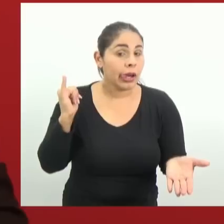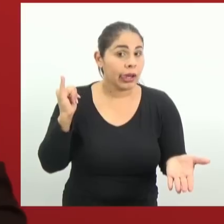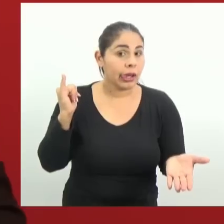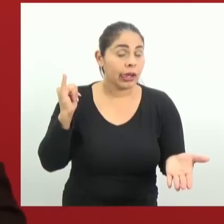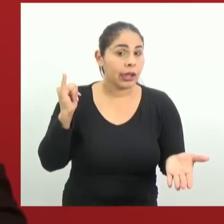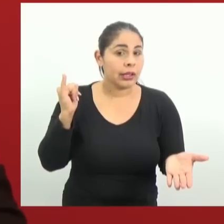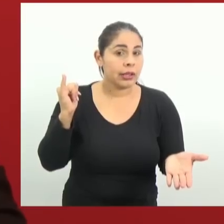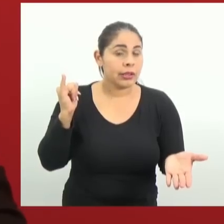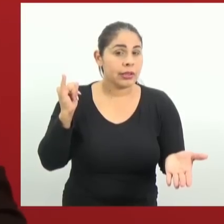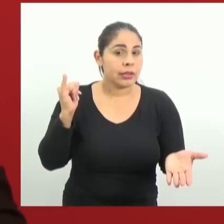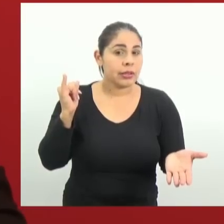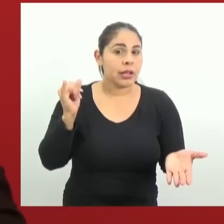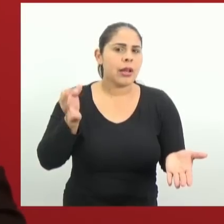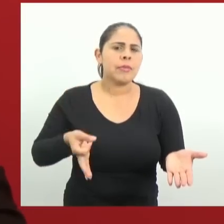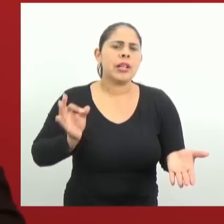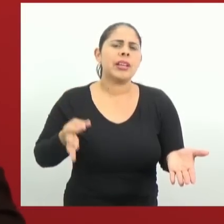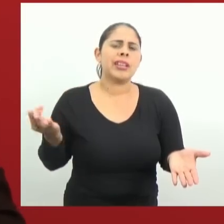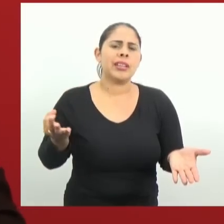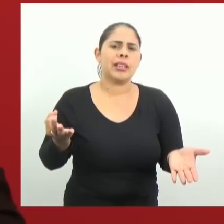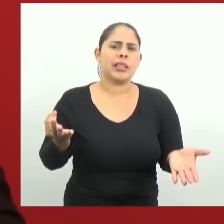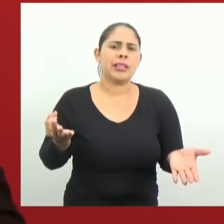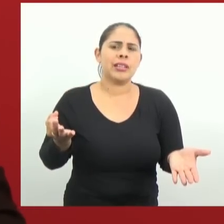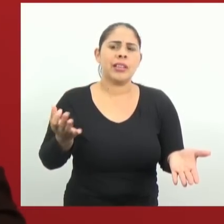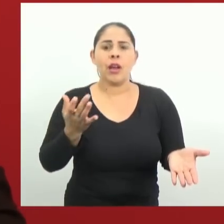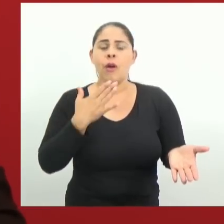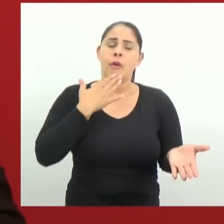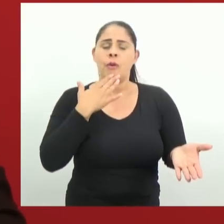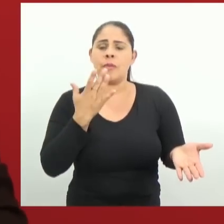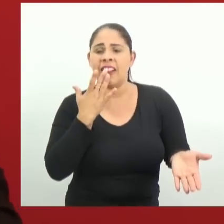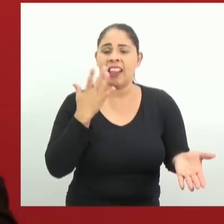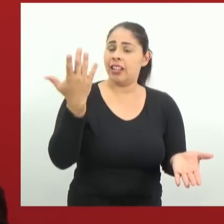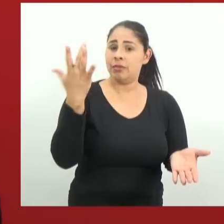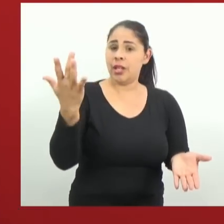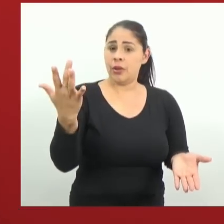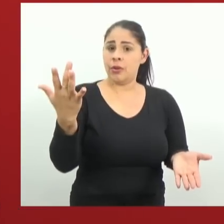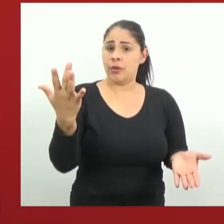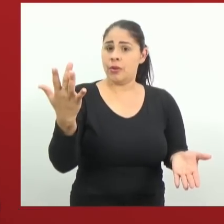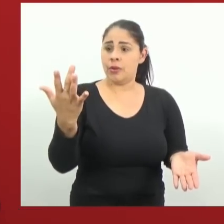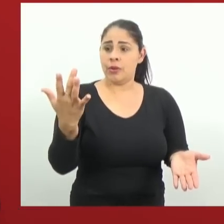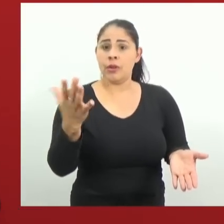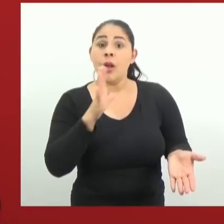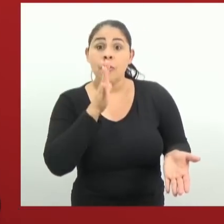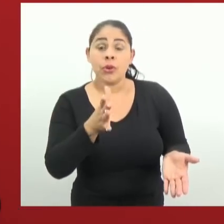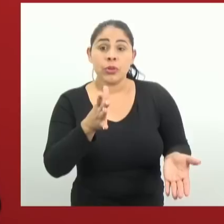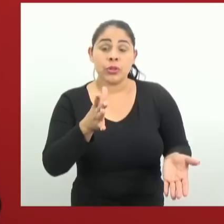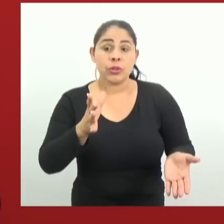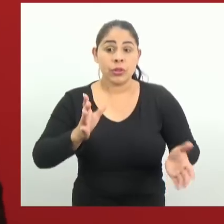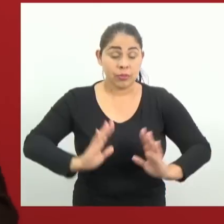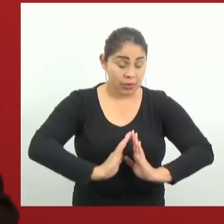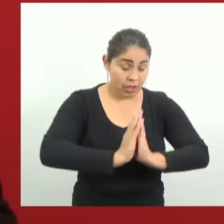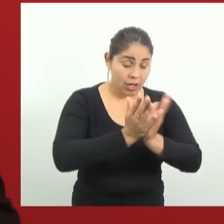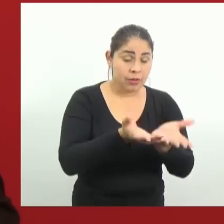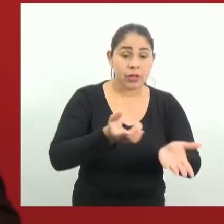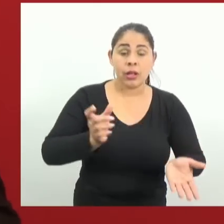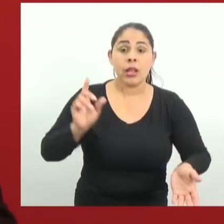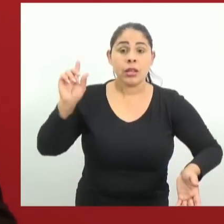en verdad solo es el espejo de la palabra en el cielo. La Biblia es el único libro que existe